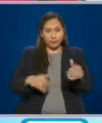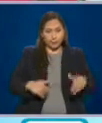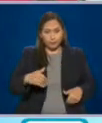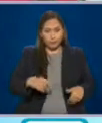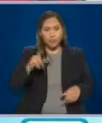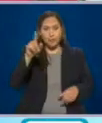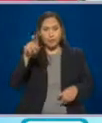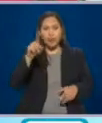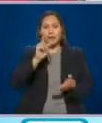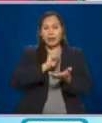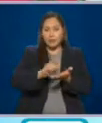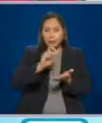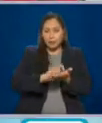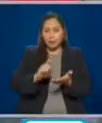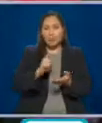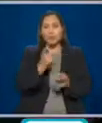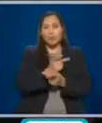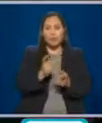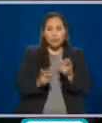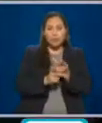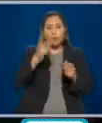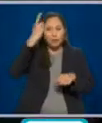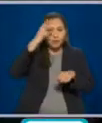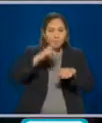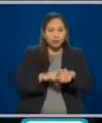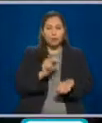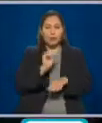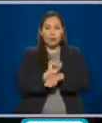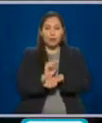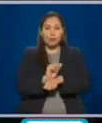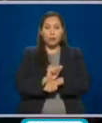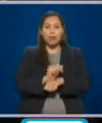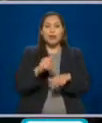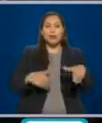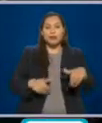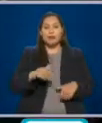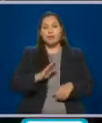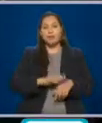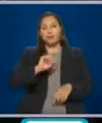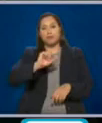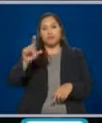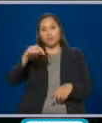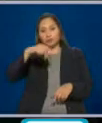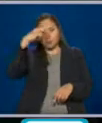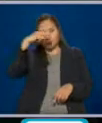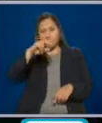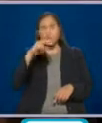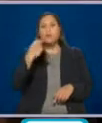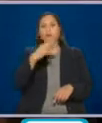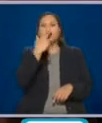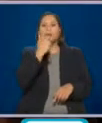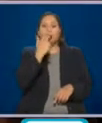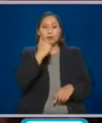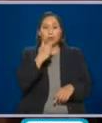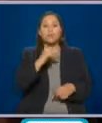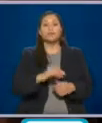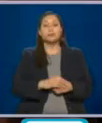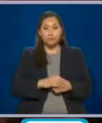él escribió, produjo, dirigió y actuó una de las obras más famosas y exitosas que ha habido en México, que es Sugar, que